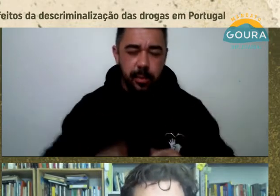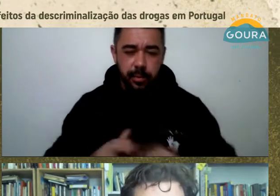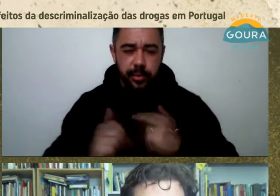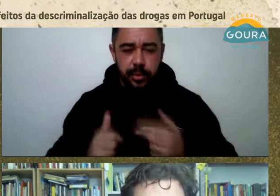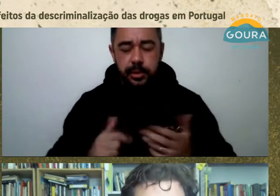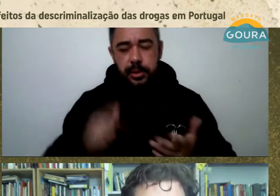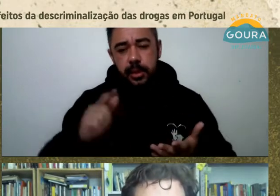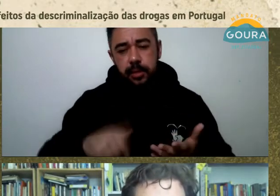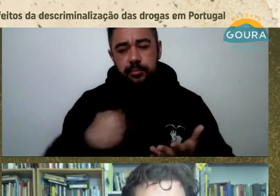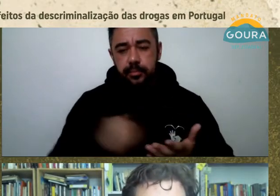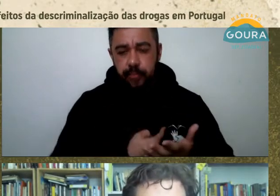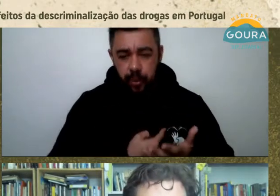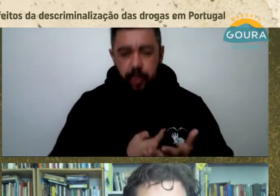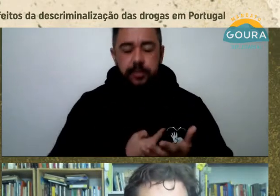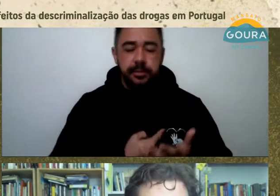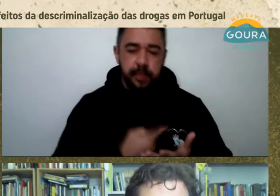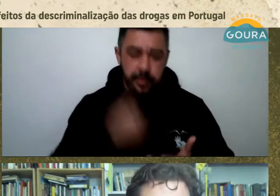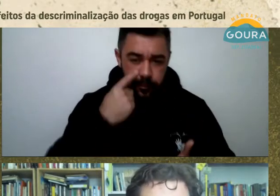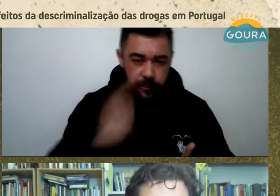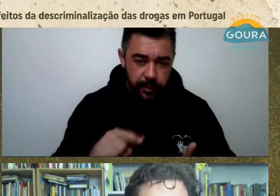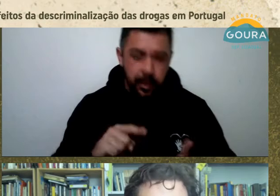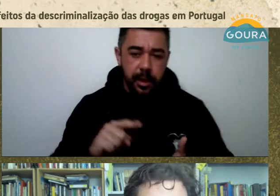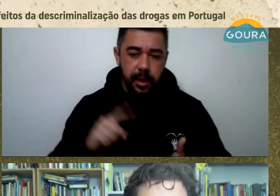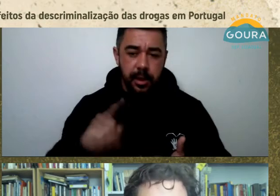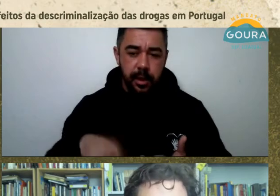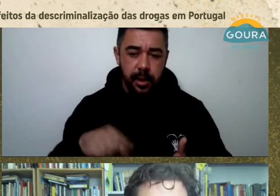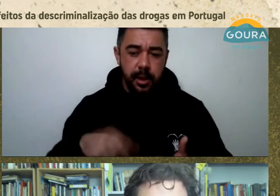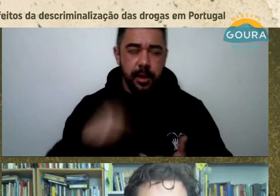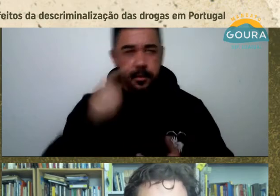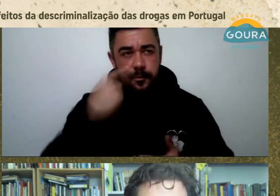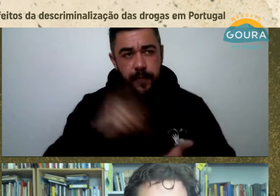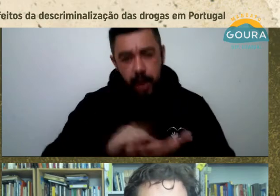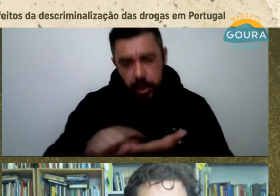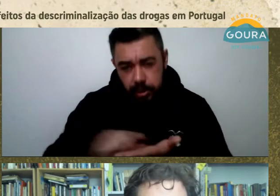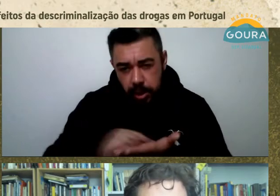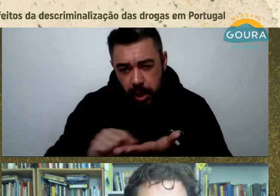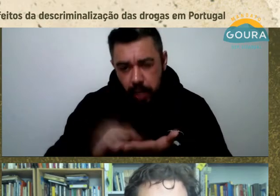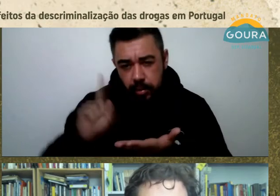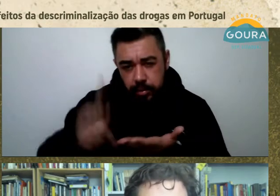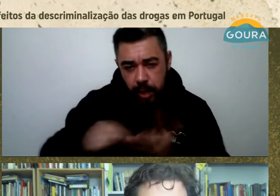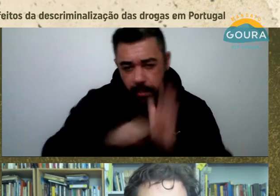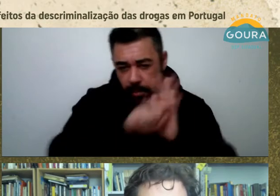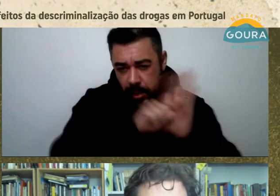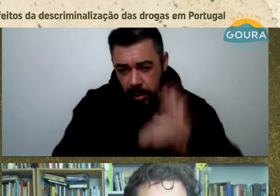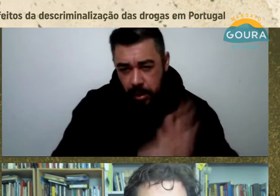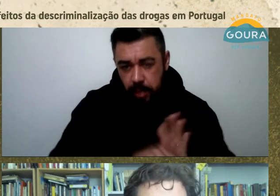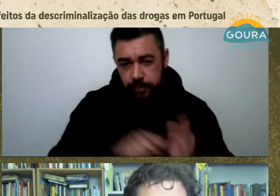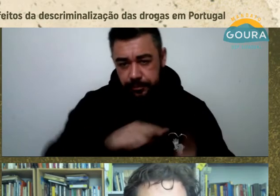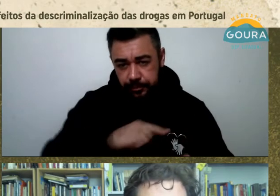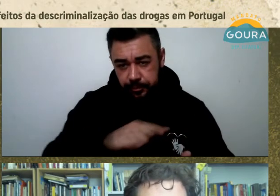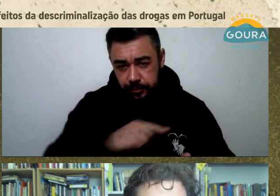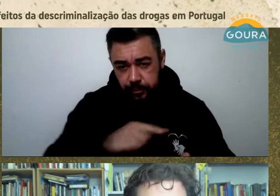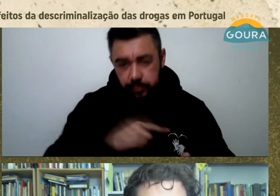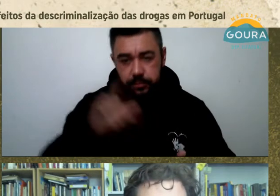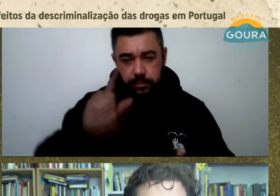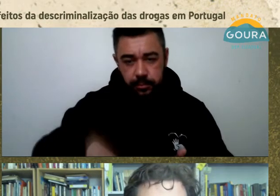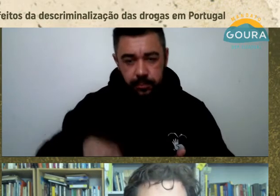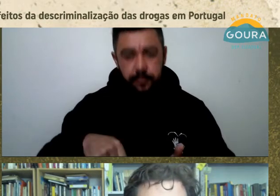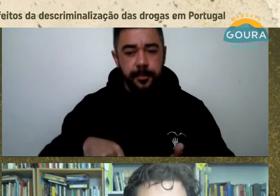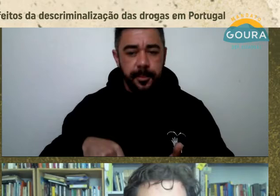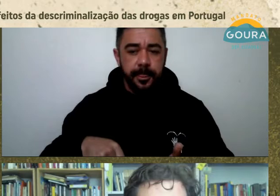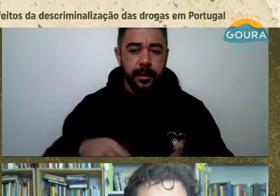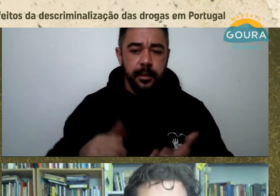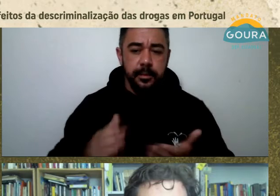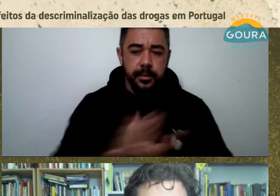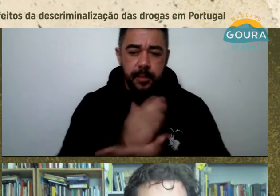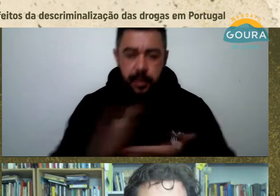nuestra amiga en común el artículo académico de Araceli Manjón Cabezas que habla de la decisión histórica de las Naciones